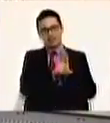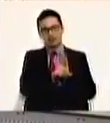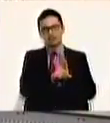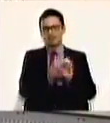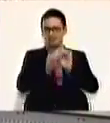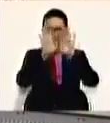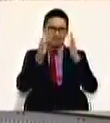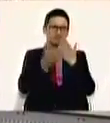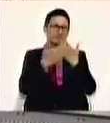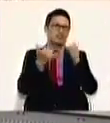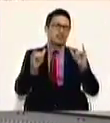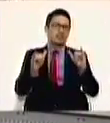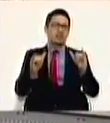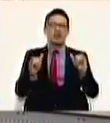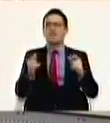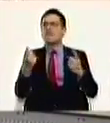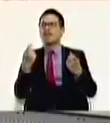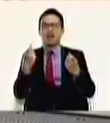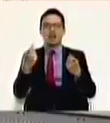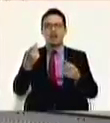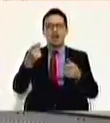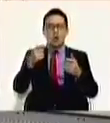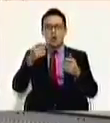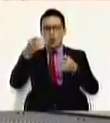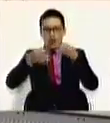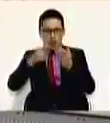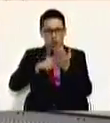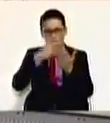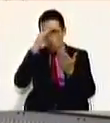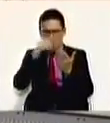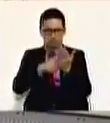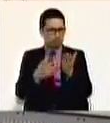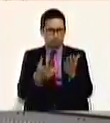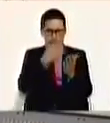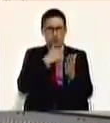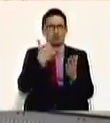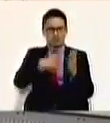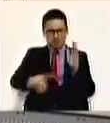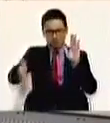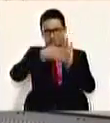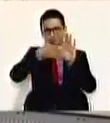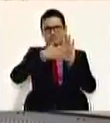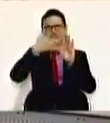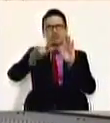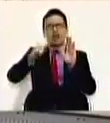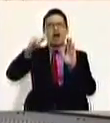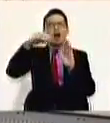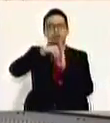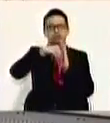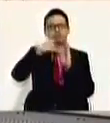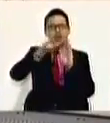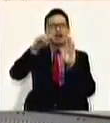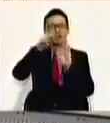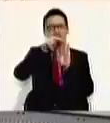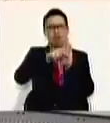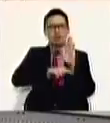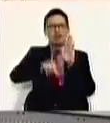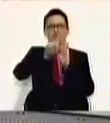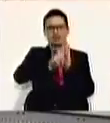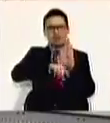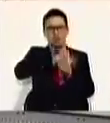acá que hay falta de certidumbre jurídica al respecto? No, lo que hay es plena razonabilidad y explicación. Le